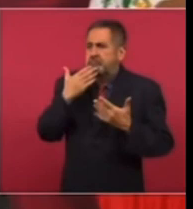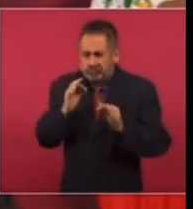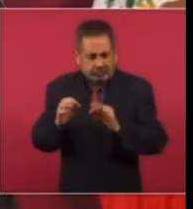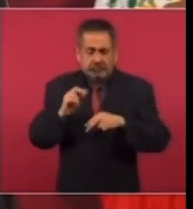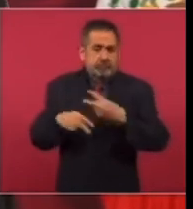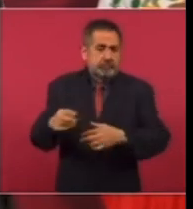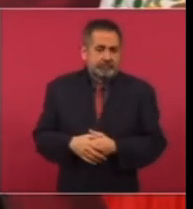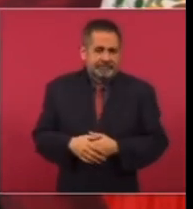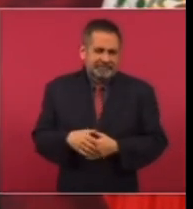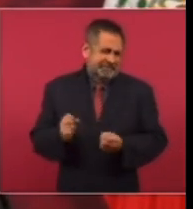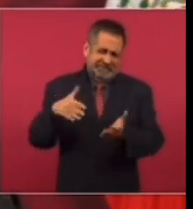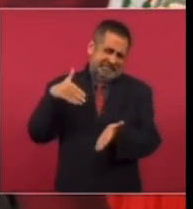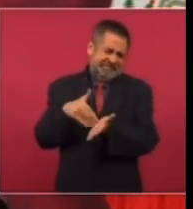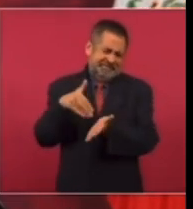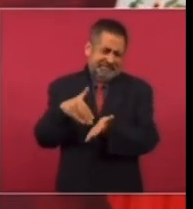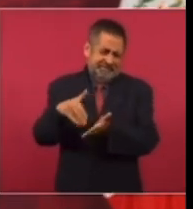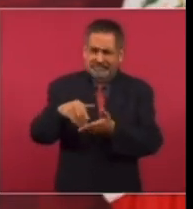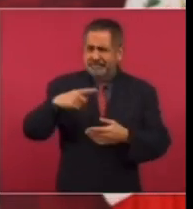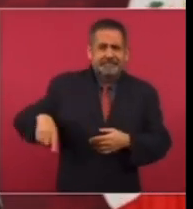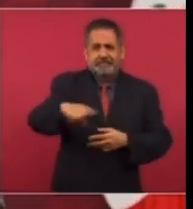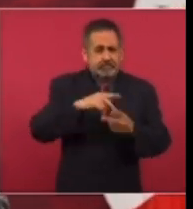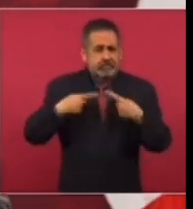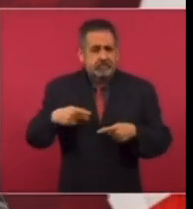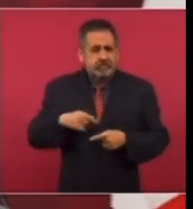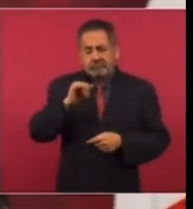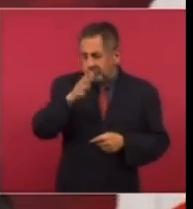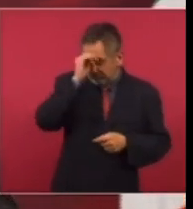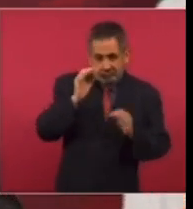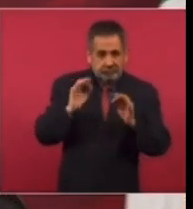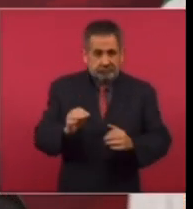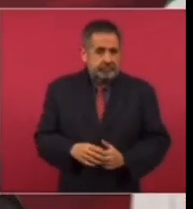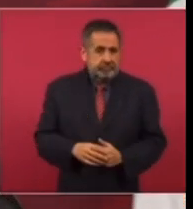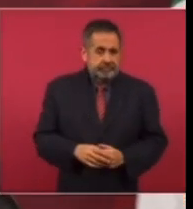hay millones de personas que